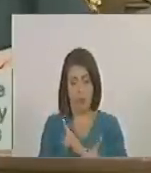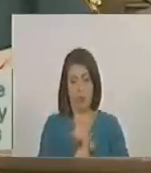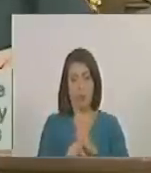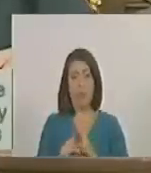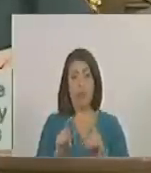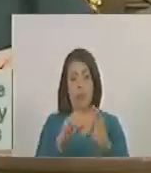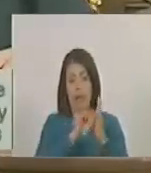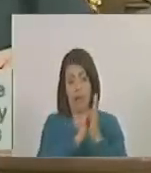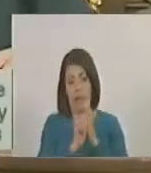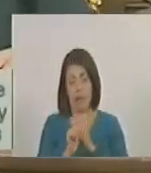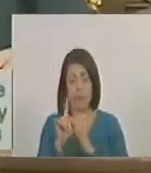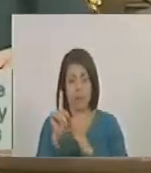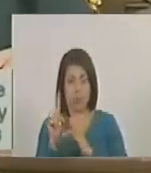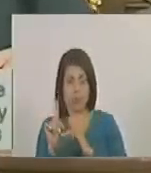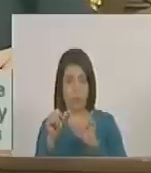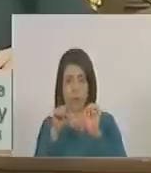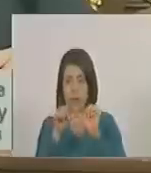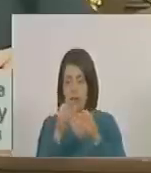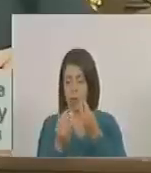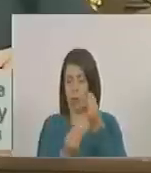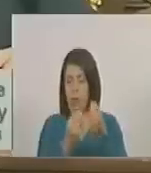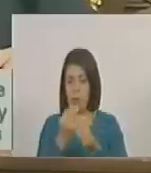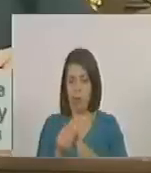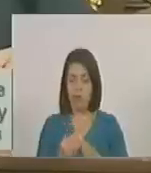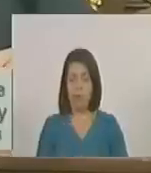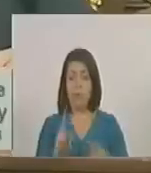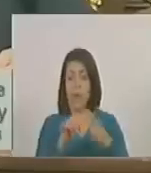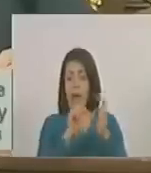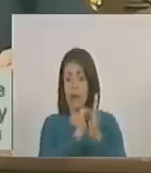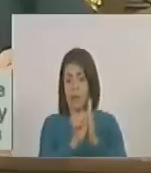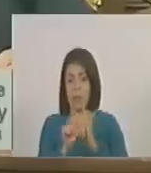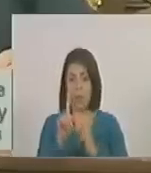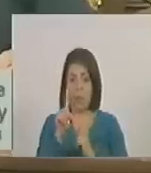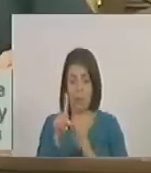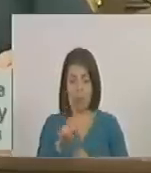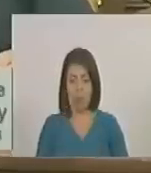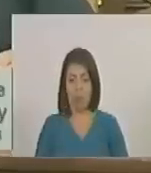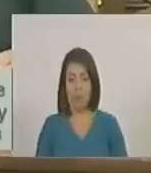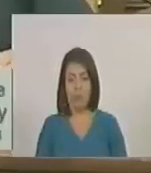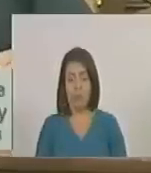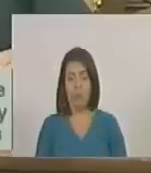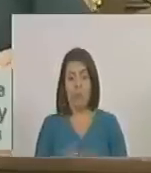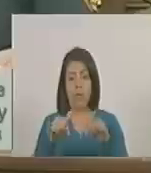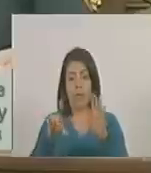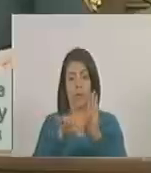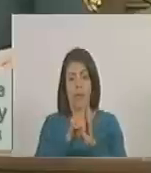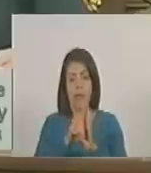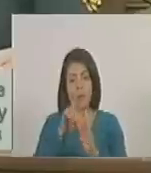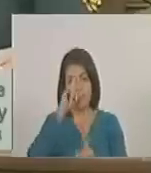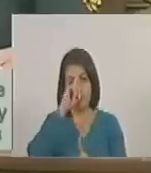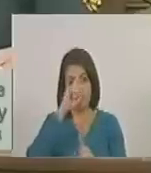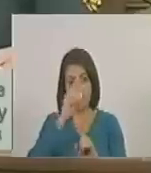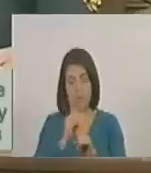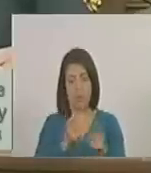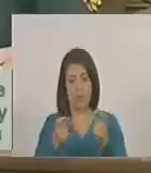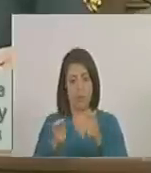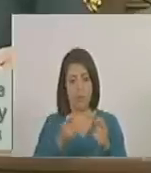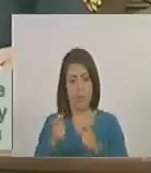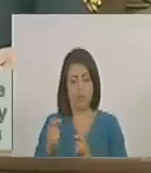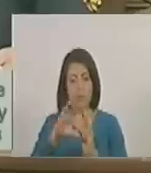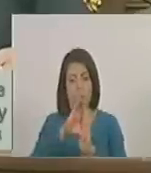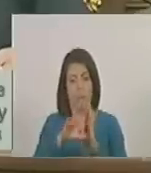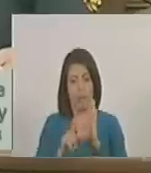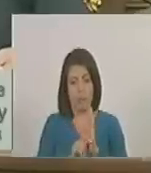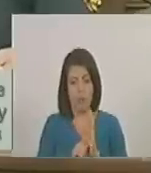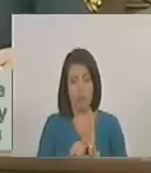contenido del artículo 1, quedando redactado de la siguiente manera. Artículo 1. Esta ley tiene por objeto regular la